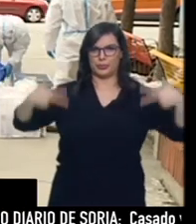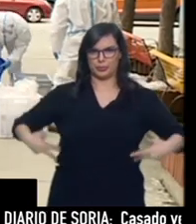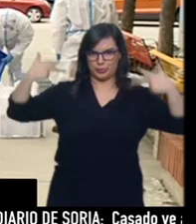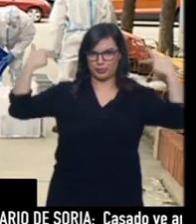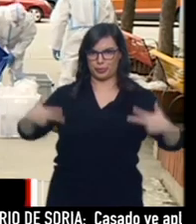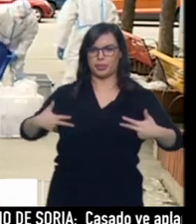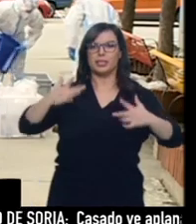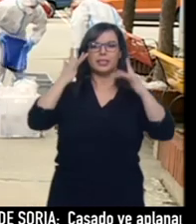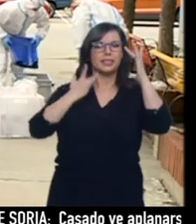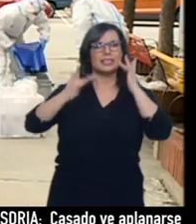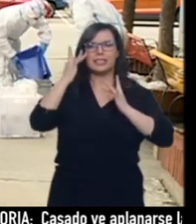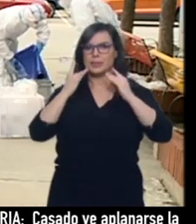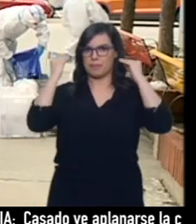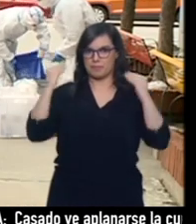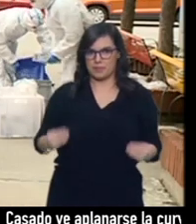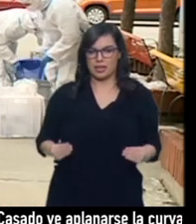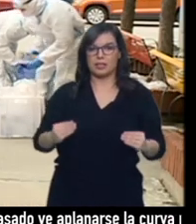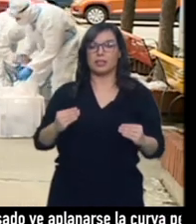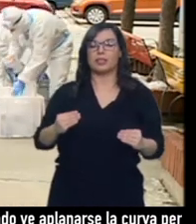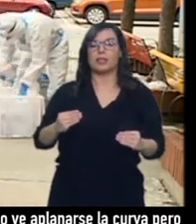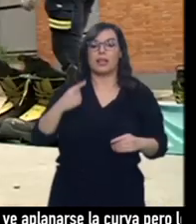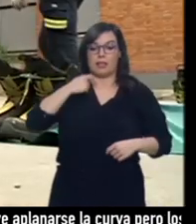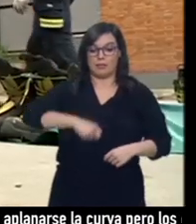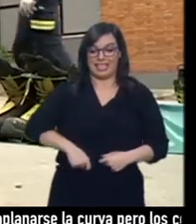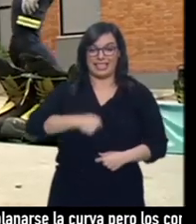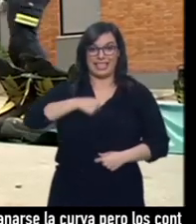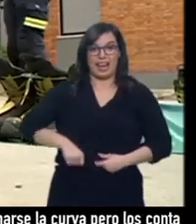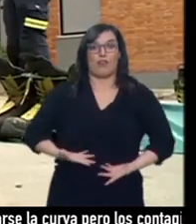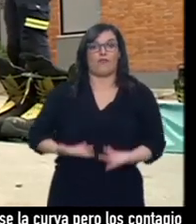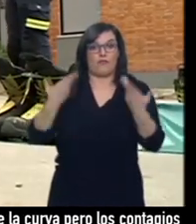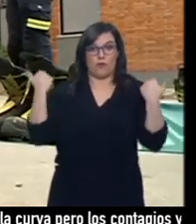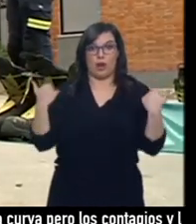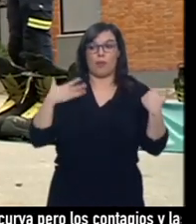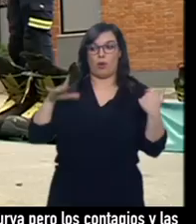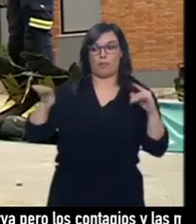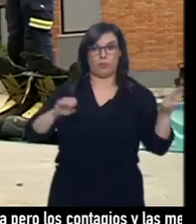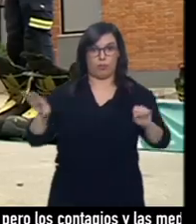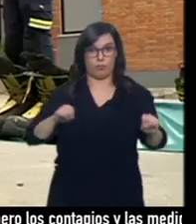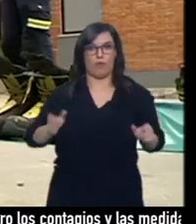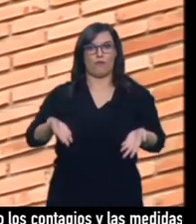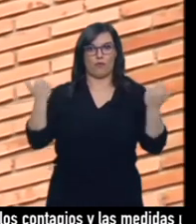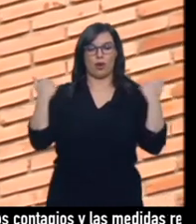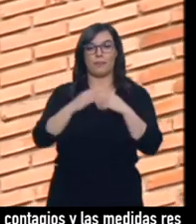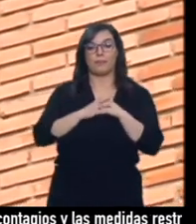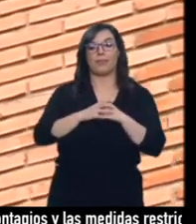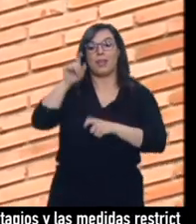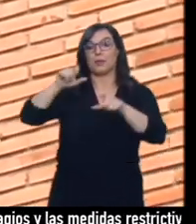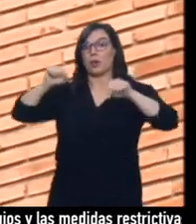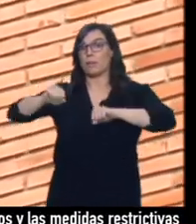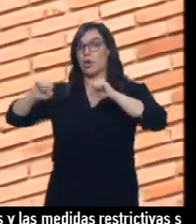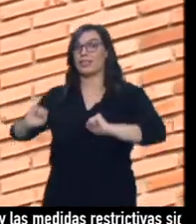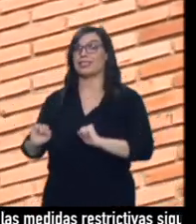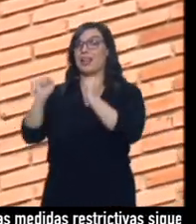hipoclorito, se le descontamina retirándole todo el traje que posiblemente haya estado contaminado. Los rescates a personas mayores no